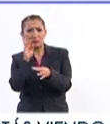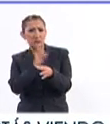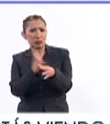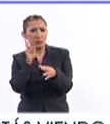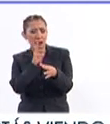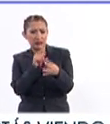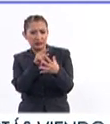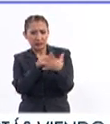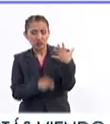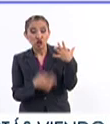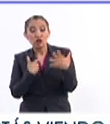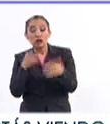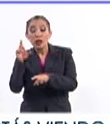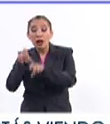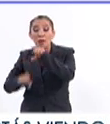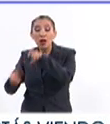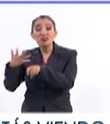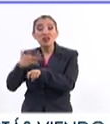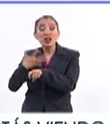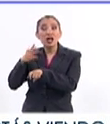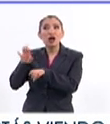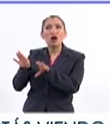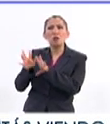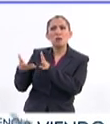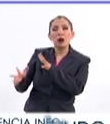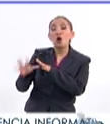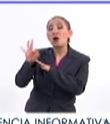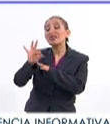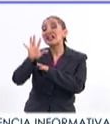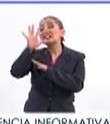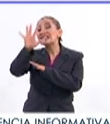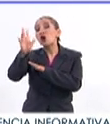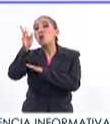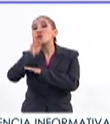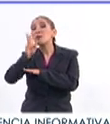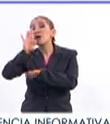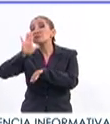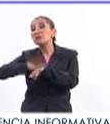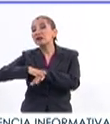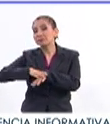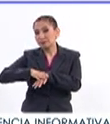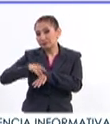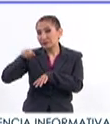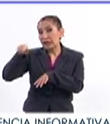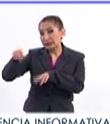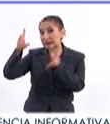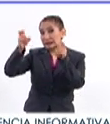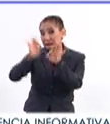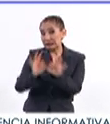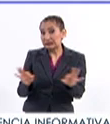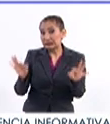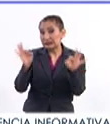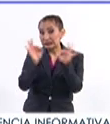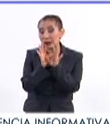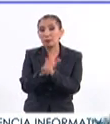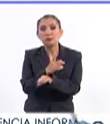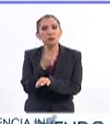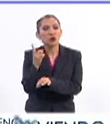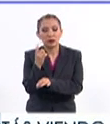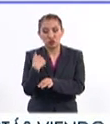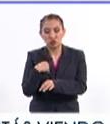pruebas. Nosotros tenemos un laboratorio que cuenta con alrededor de 45 pruebas. Este tema es bien importante porque